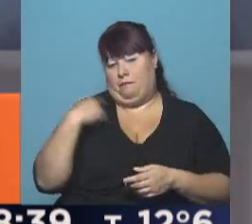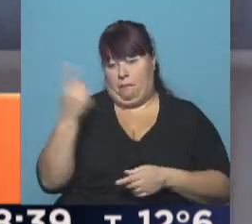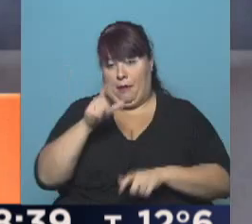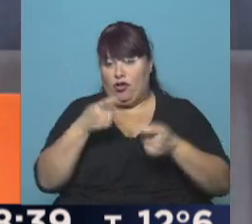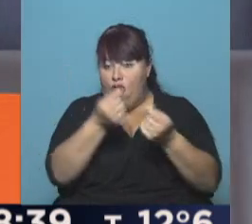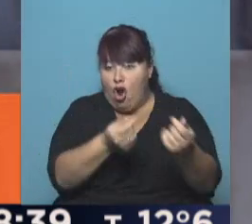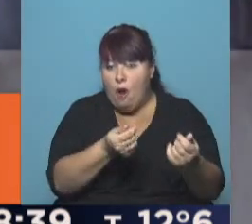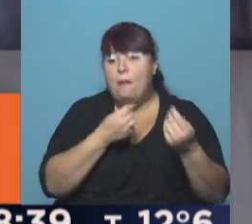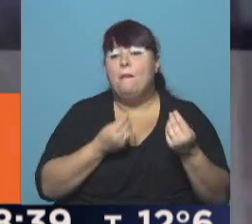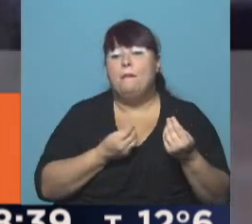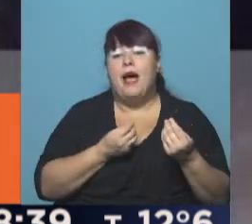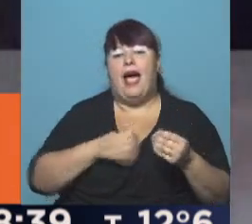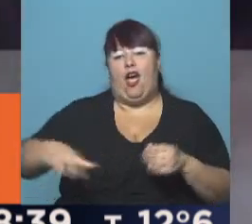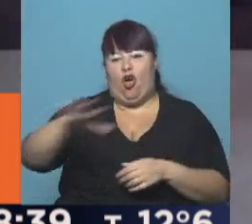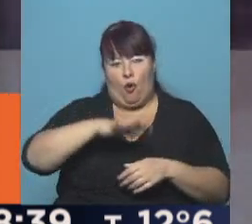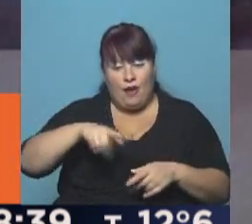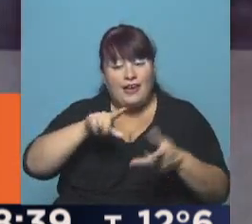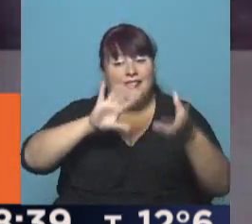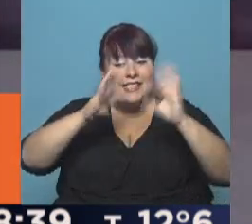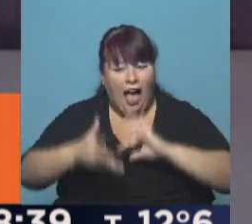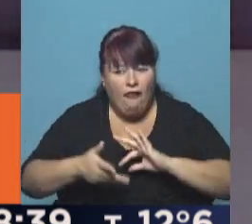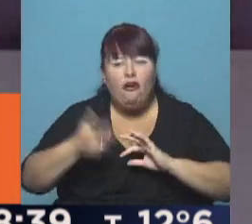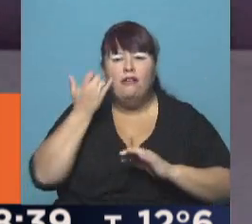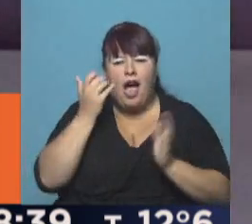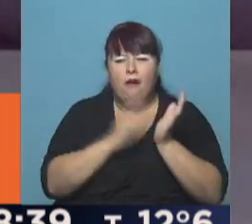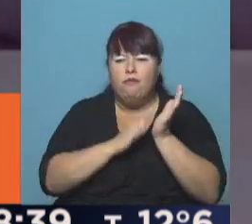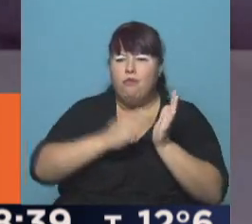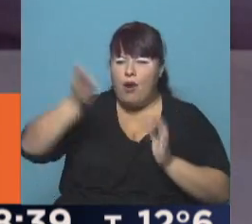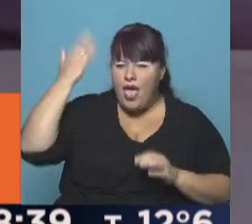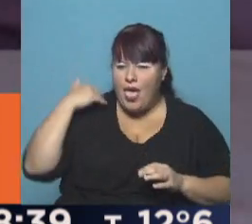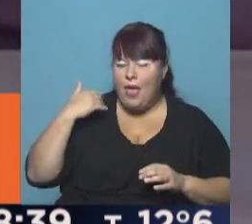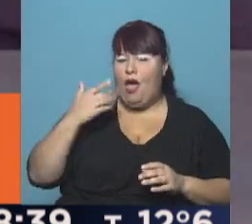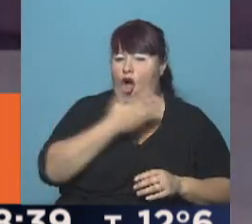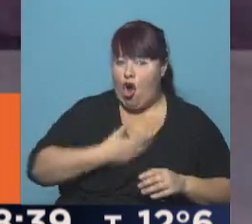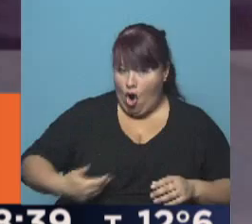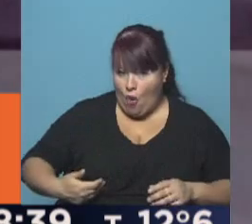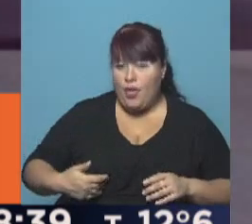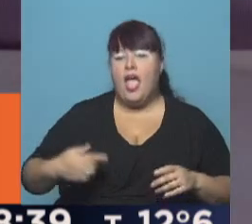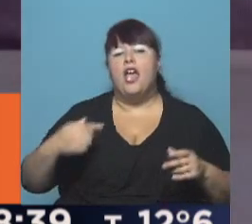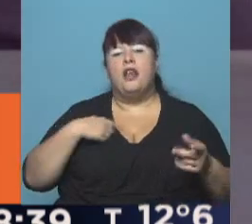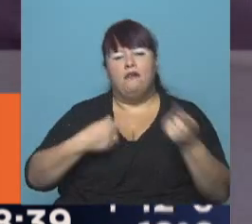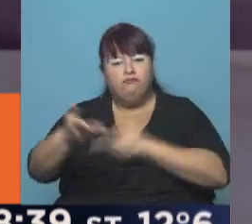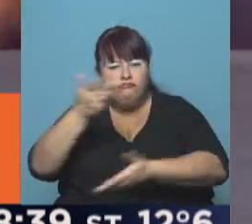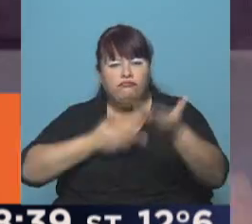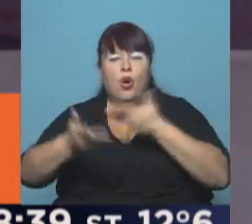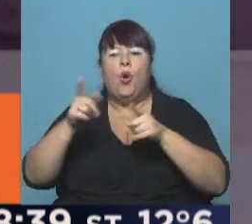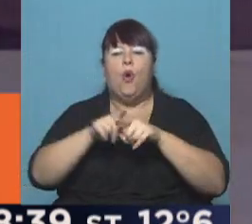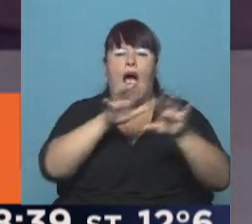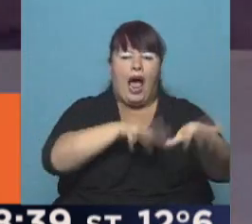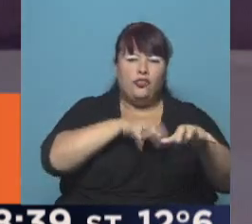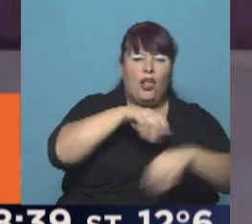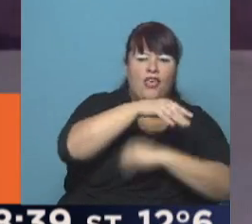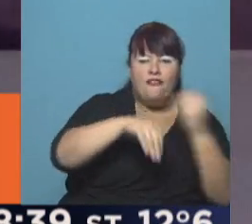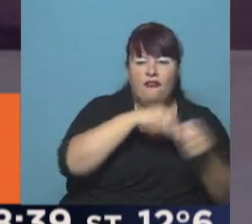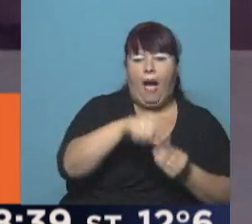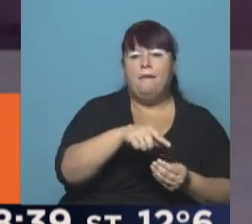población la comunidad de esa manera han habido experiencia durante nuestro gobierno hemos interactuado entre agricultores